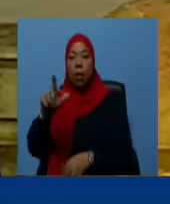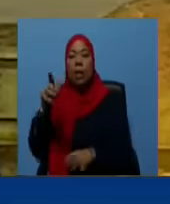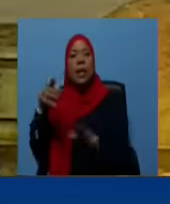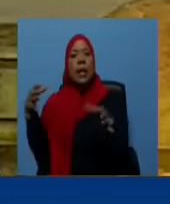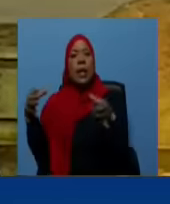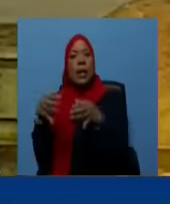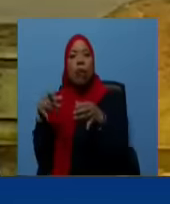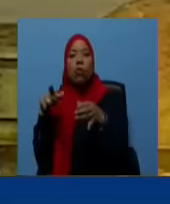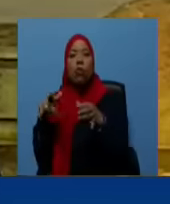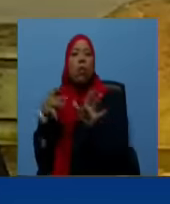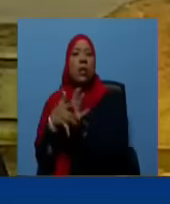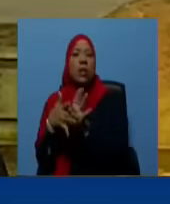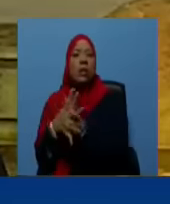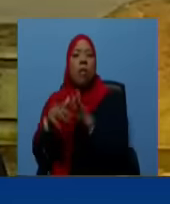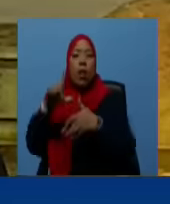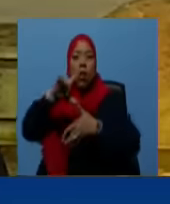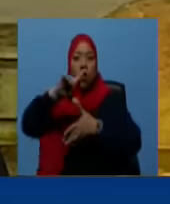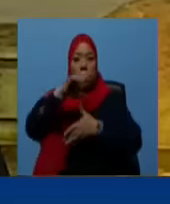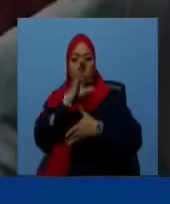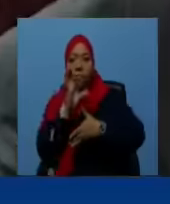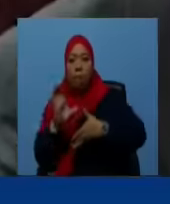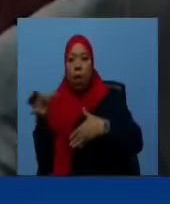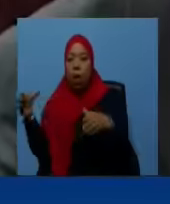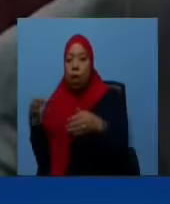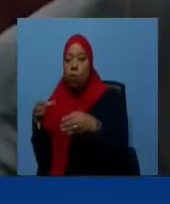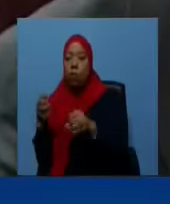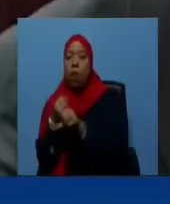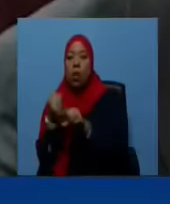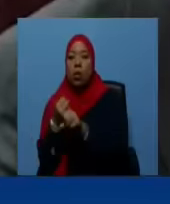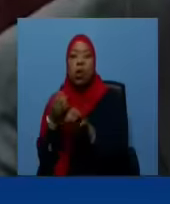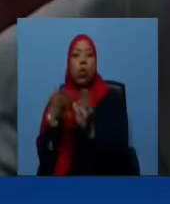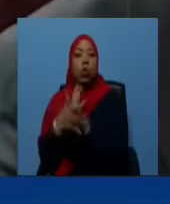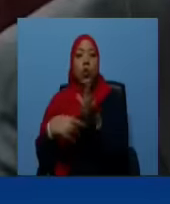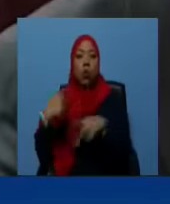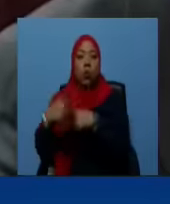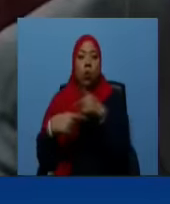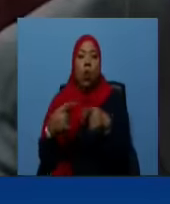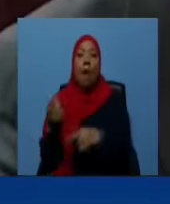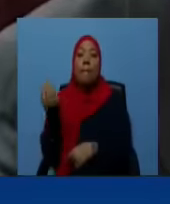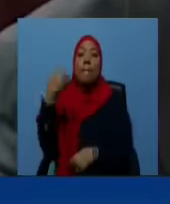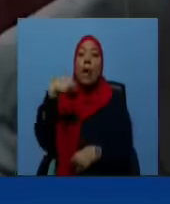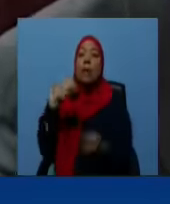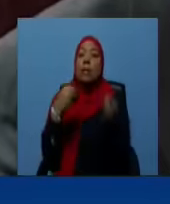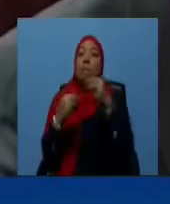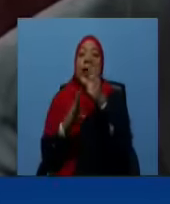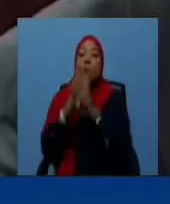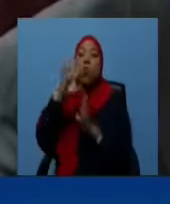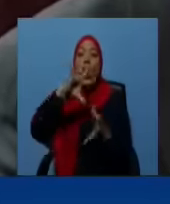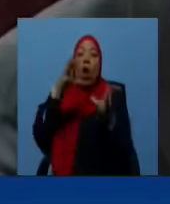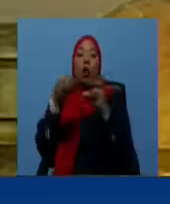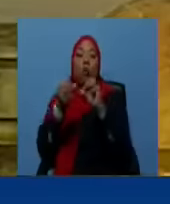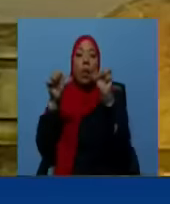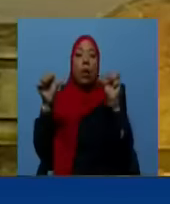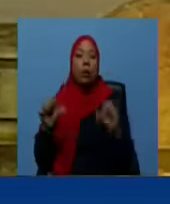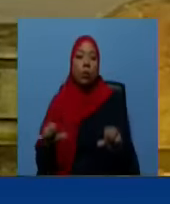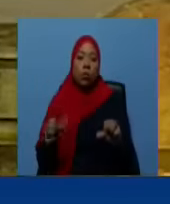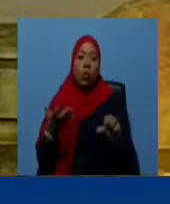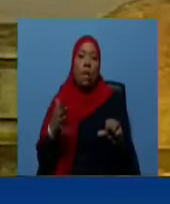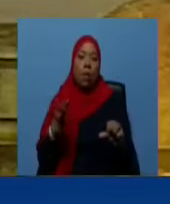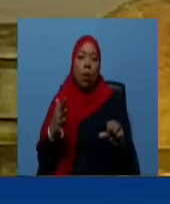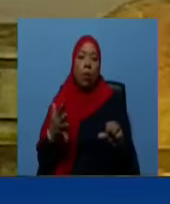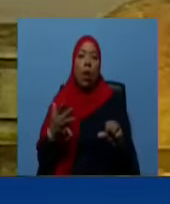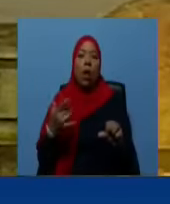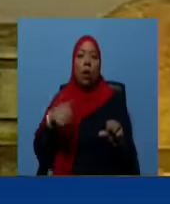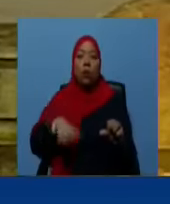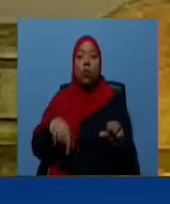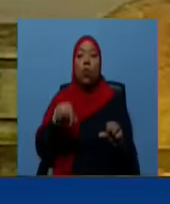en el oído le dije al presidente del Banco Central, y me guarda el secreto, que yo creo que va a ser más. Ellos están estimando un crecimiento de la